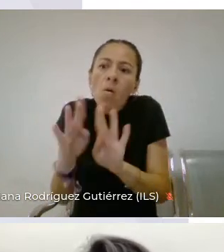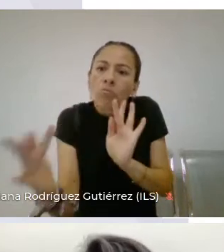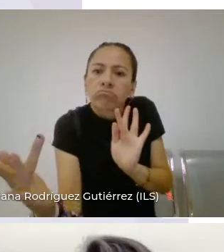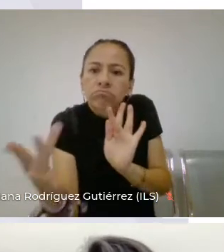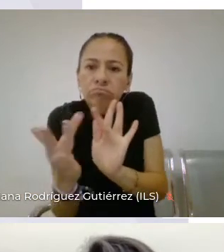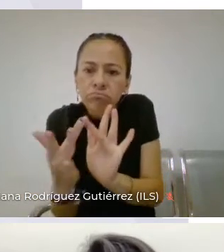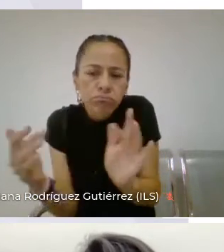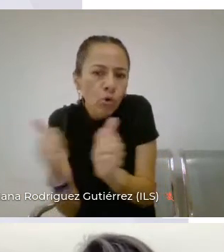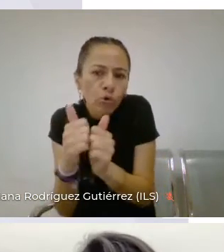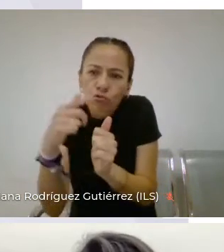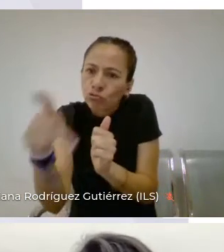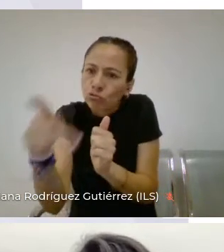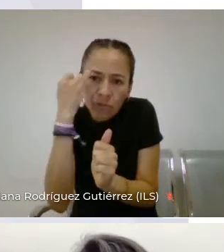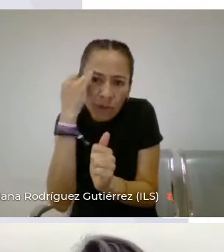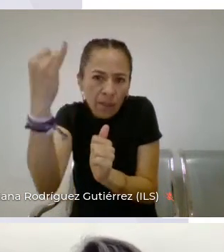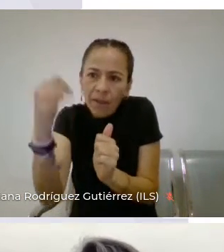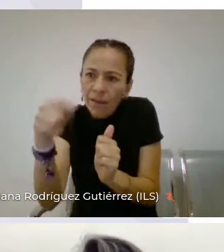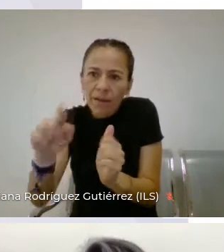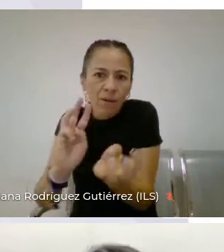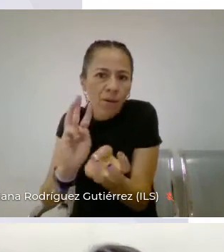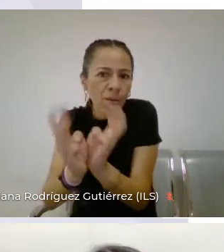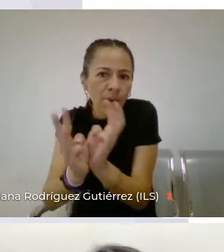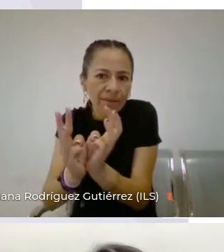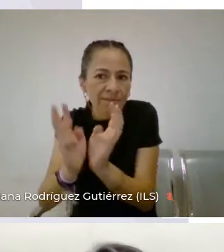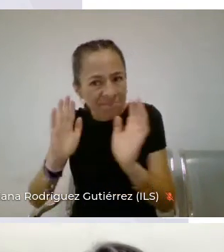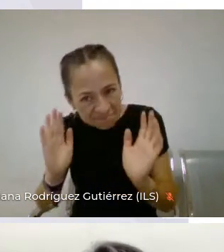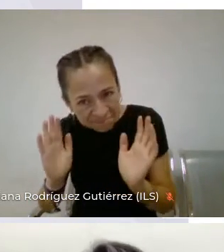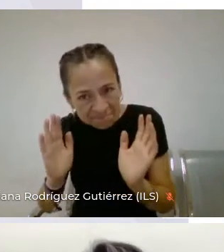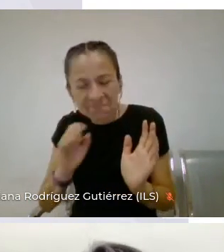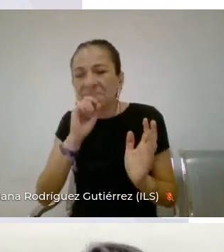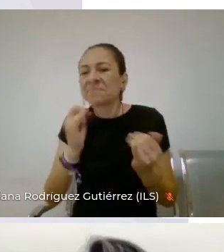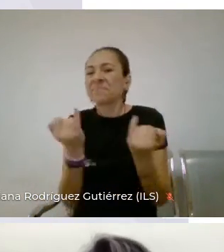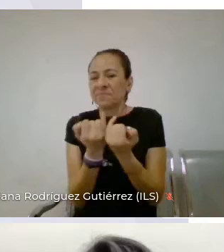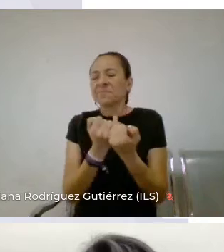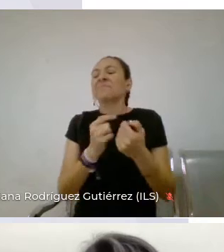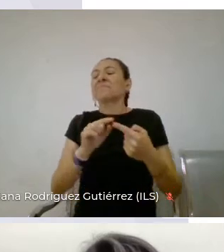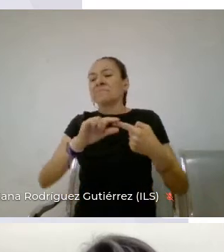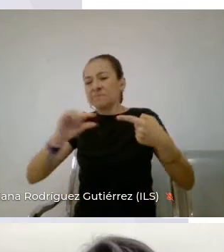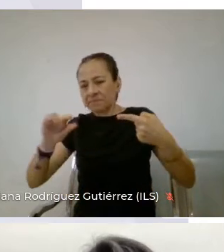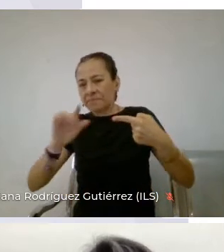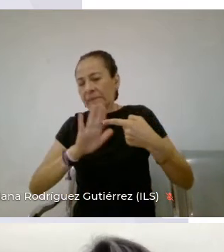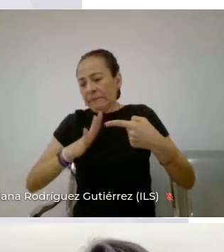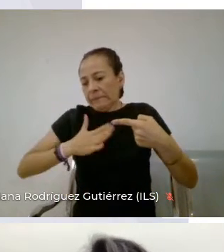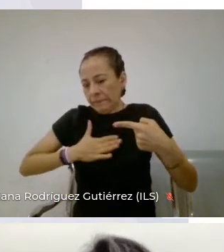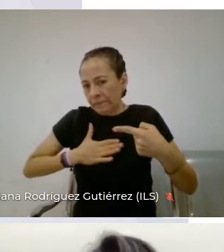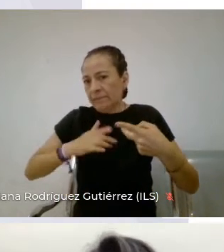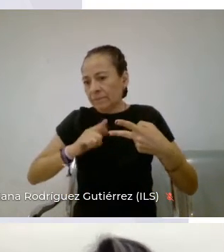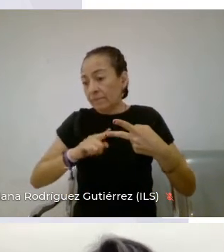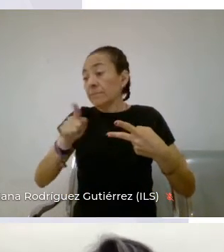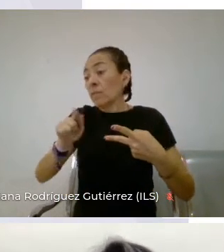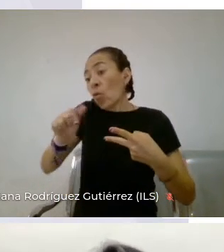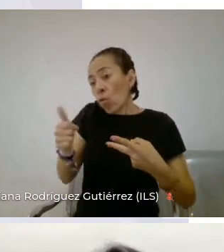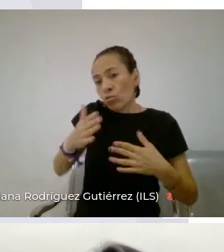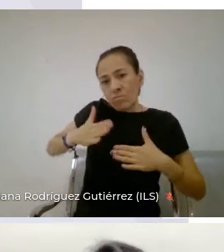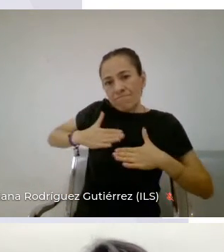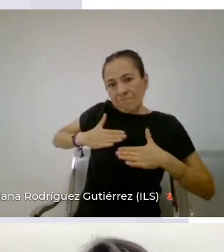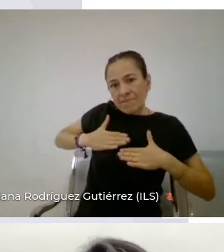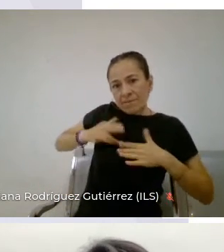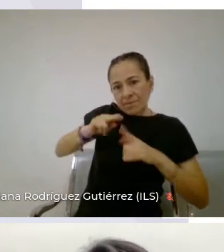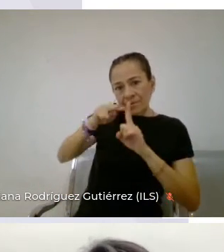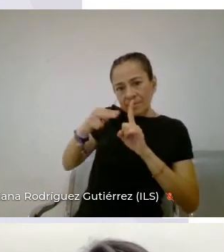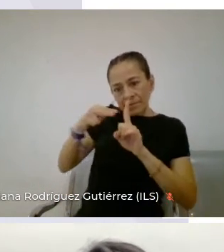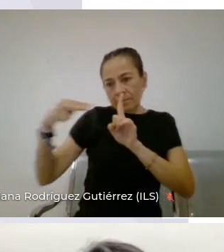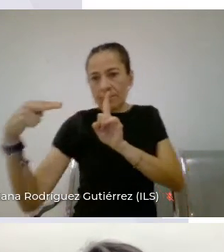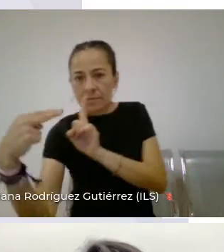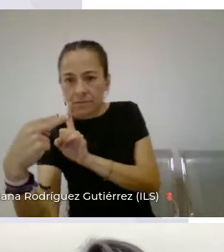Entonces, readaptar algunas cosas desde la concepción como la traíamos hacia la realidad de las personas y valorando, entendiendo que esa